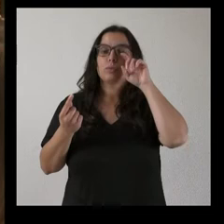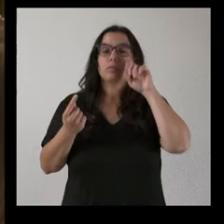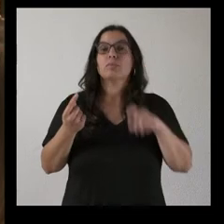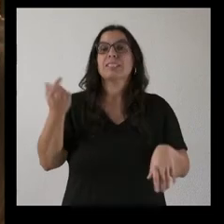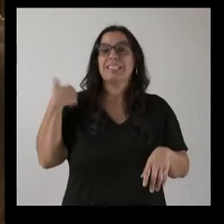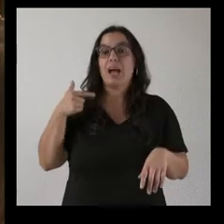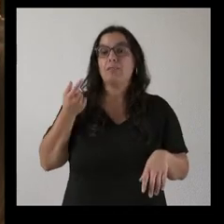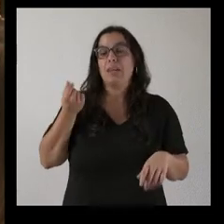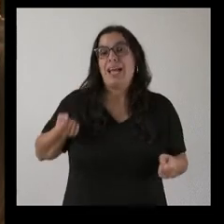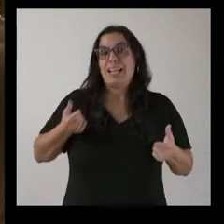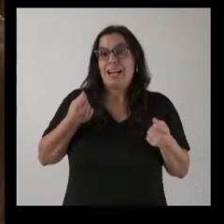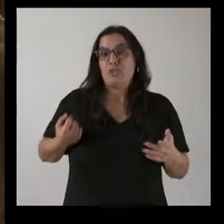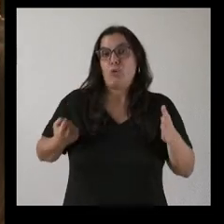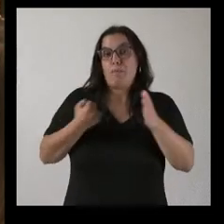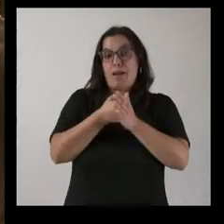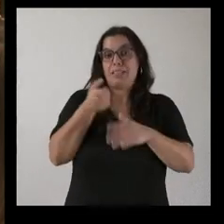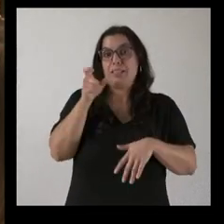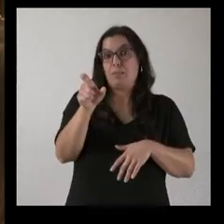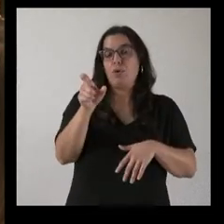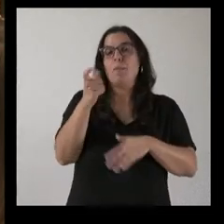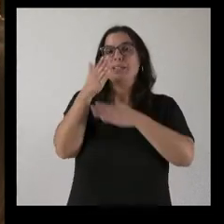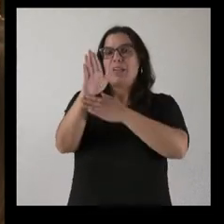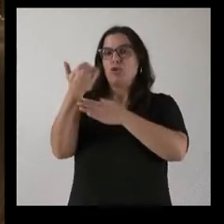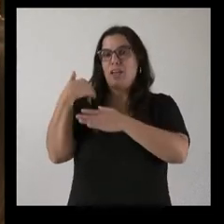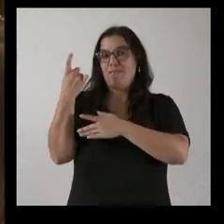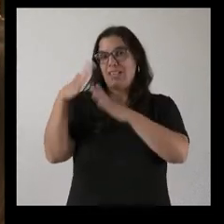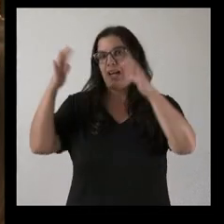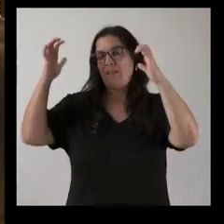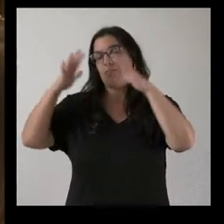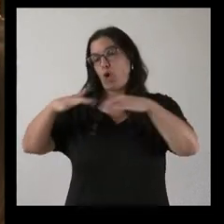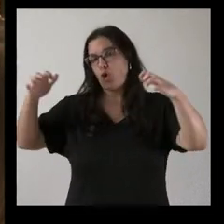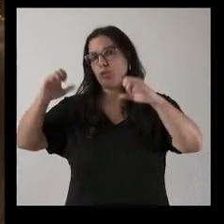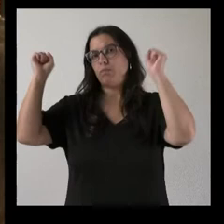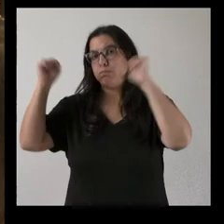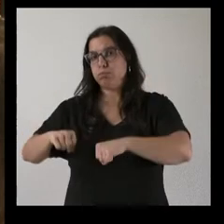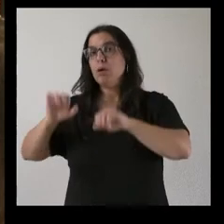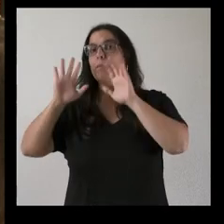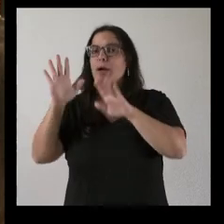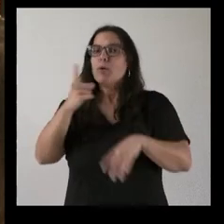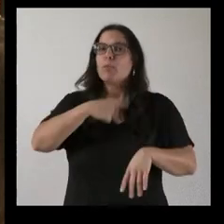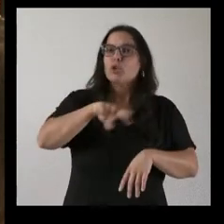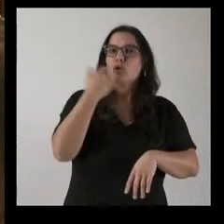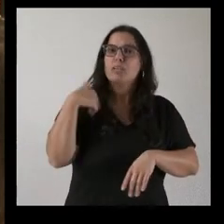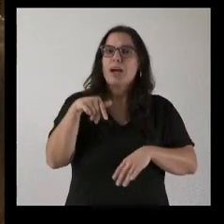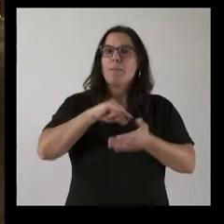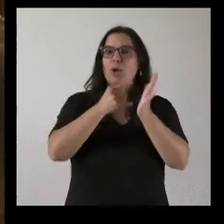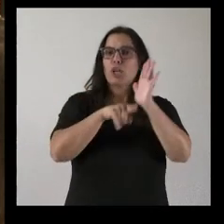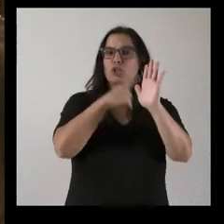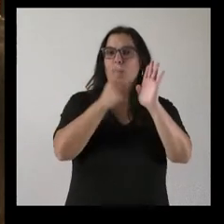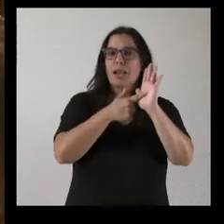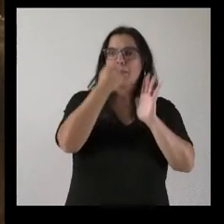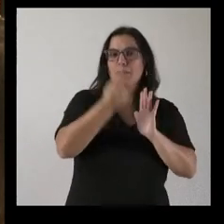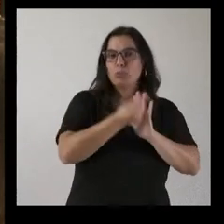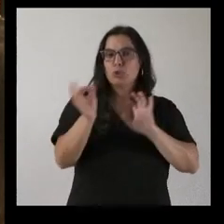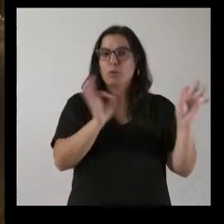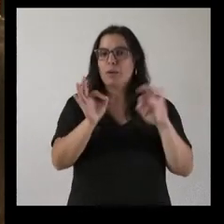el techo de gasto y a la espera de lo que decidan las Cortes no sé si ya tienen previsto o cerrado el proyecto de ley de presupuestos para traerlo al consejo